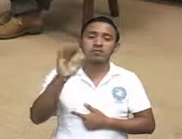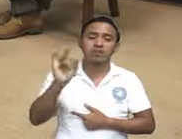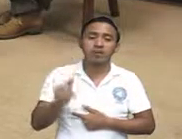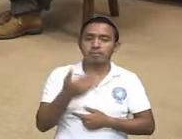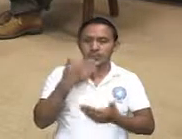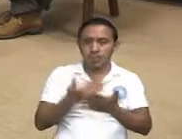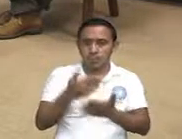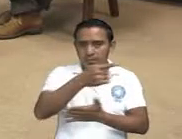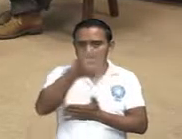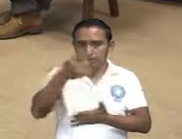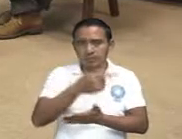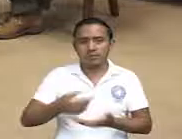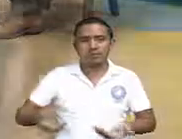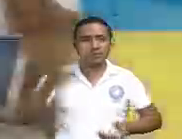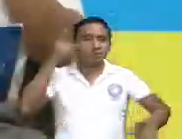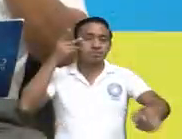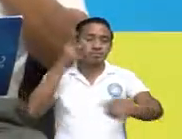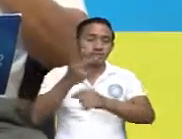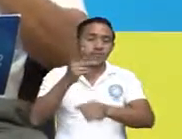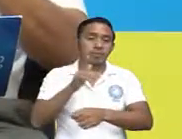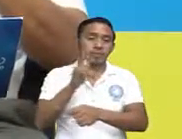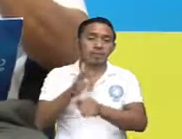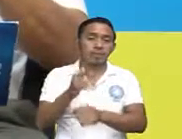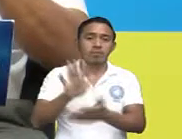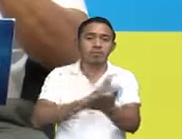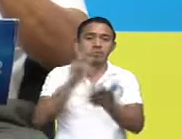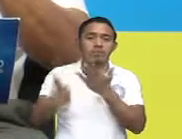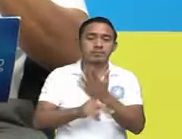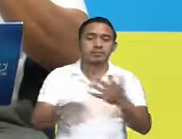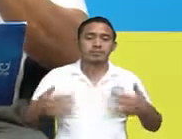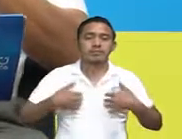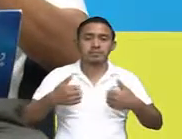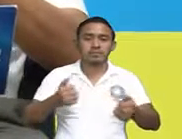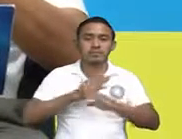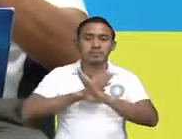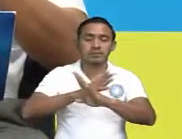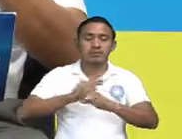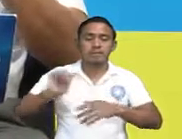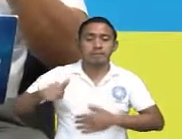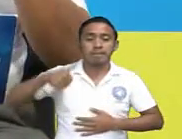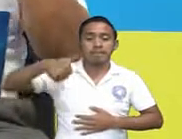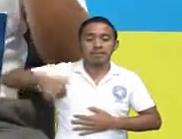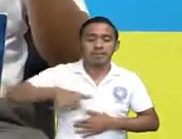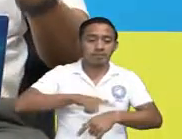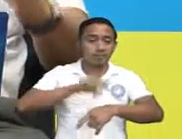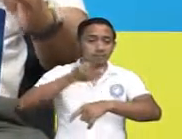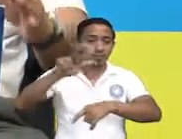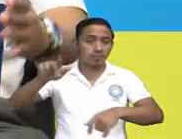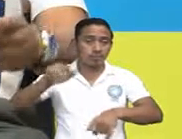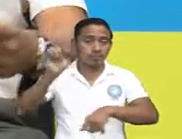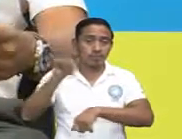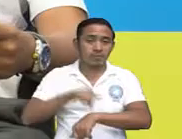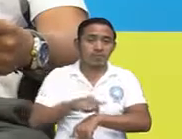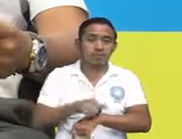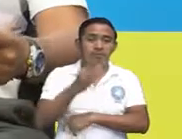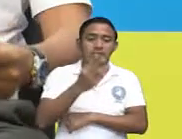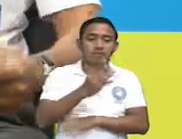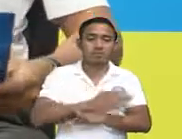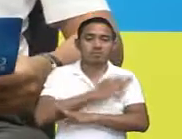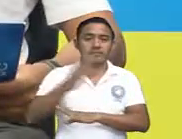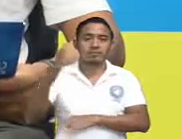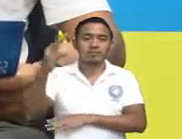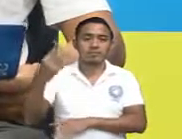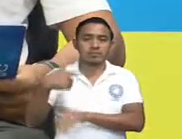televidentes, por su fiel sintonía a este programa Prevenir de Salud. Le esperamos en el día de mañana a esta misma hora, 3 de la tarde